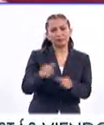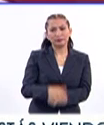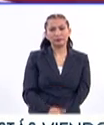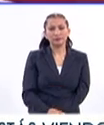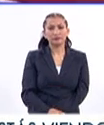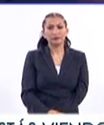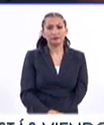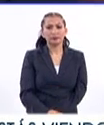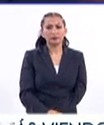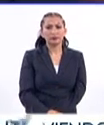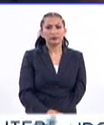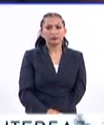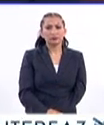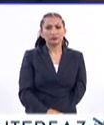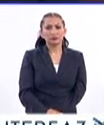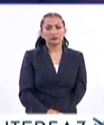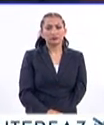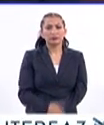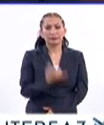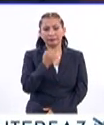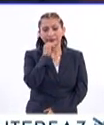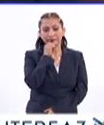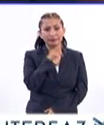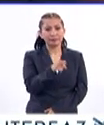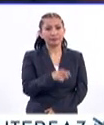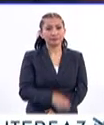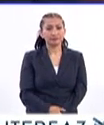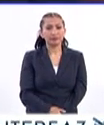este problema, desde luego